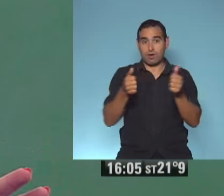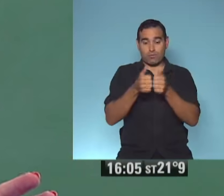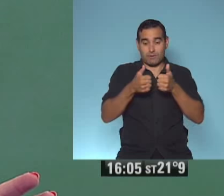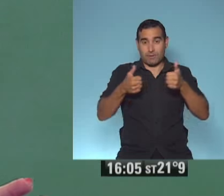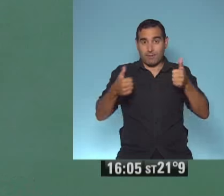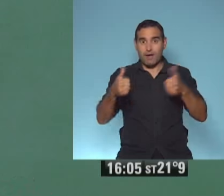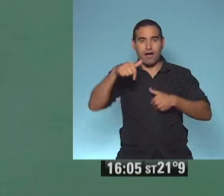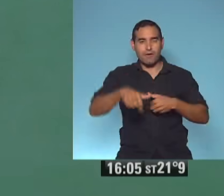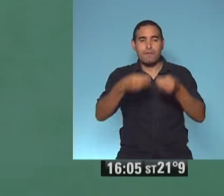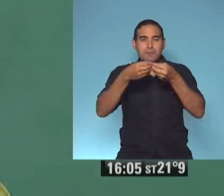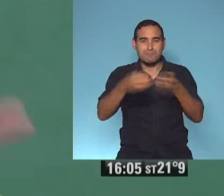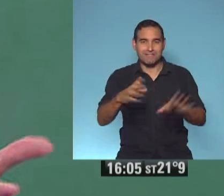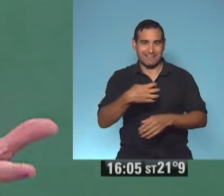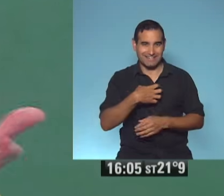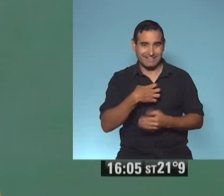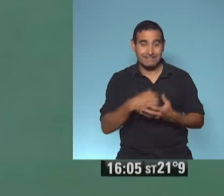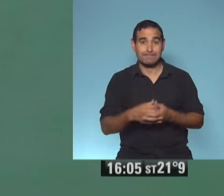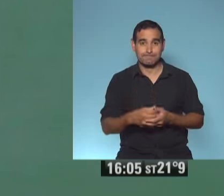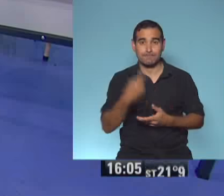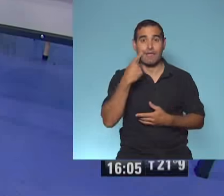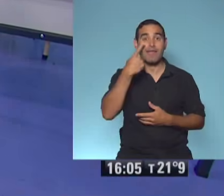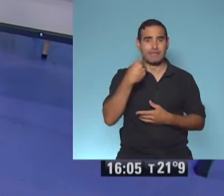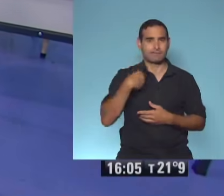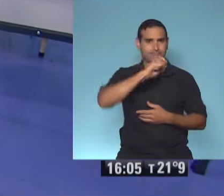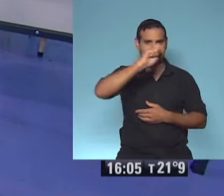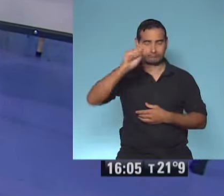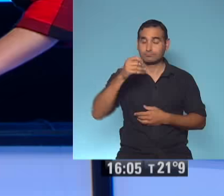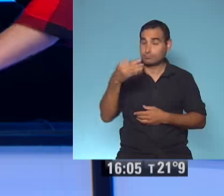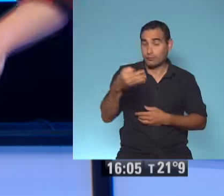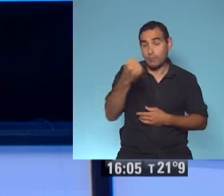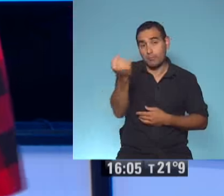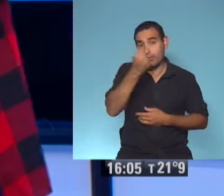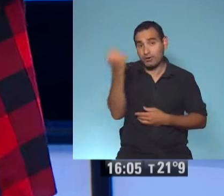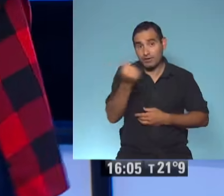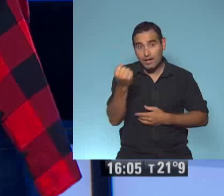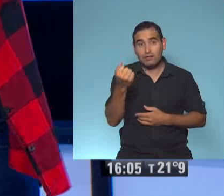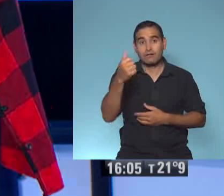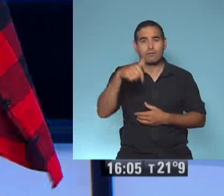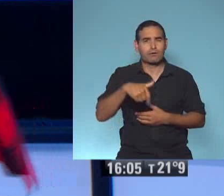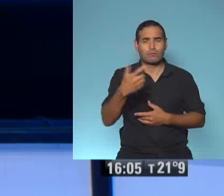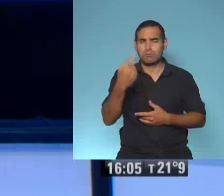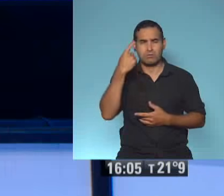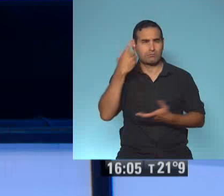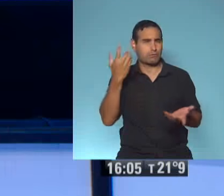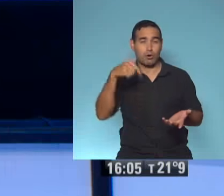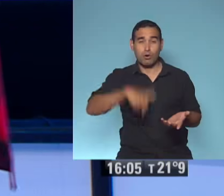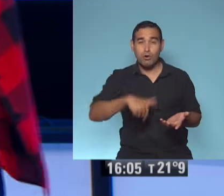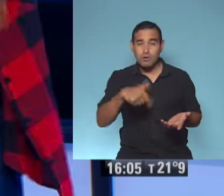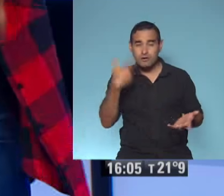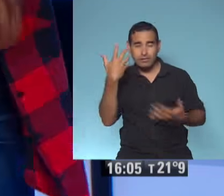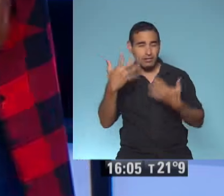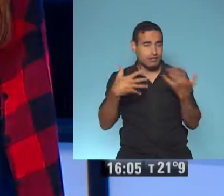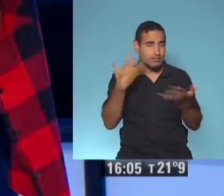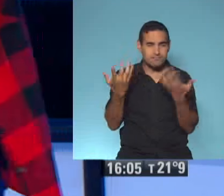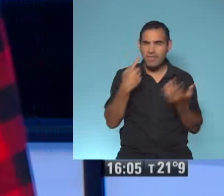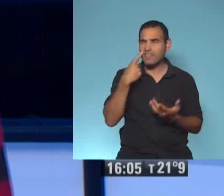vamos a empezar la clase. Voy a poner el día. Muy bien. ¿Bien? Eso es muy importante porque estamos esto, que vos decís, Mau, estamos un poco